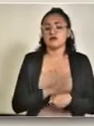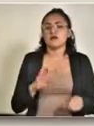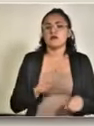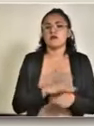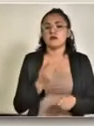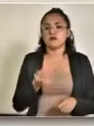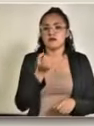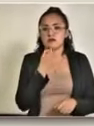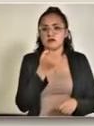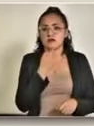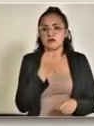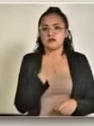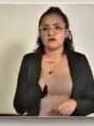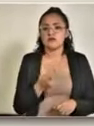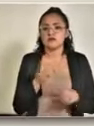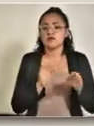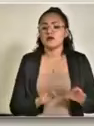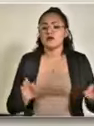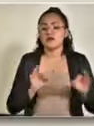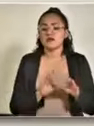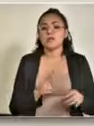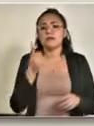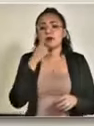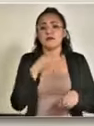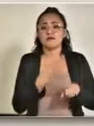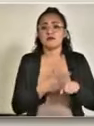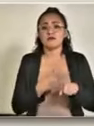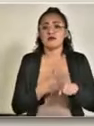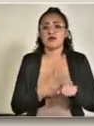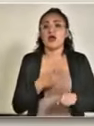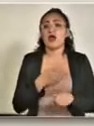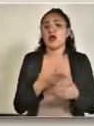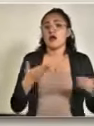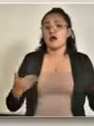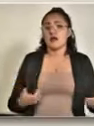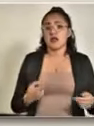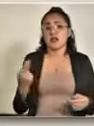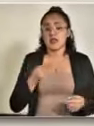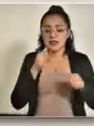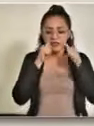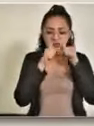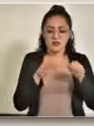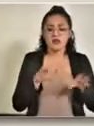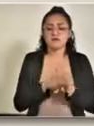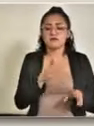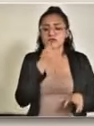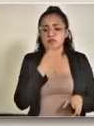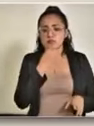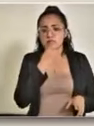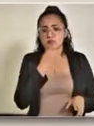son medicamentos importantes y para enfermedades que en este momento pues requieren de atención, como son